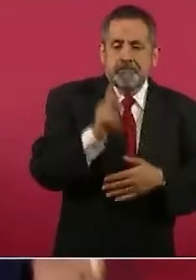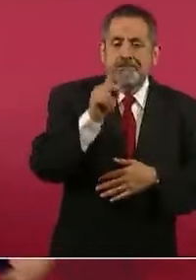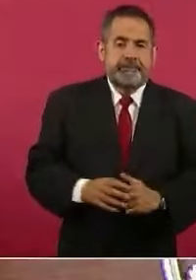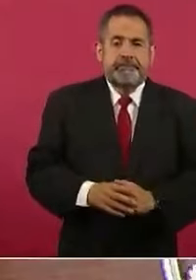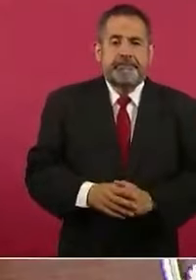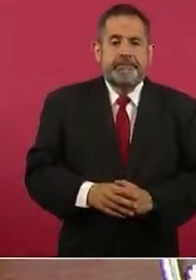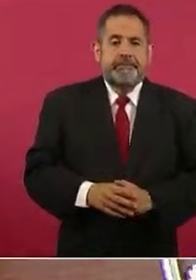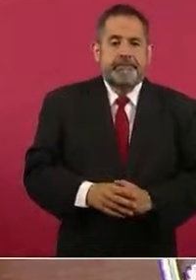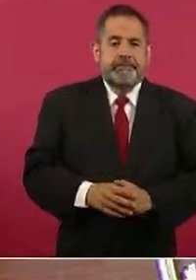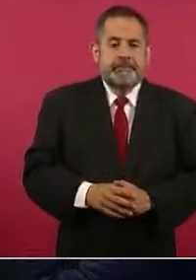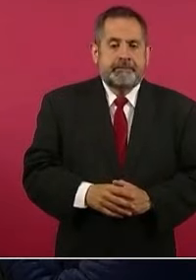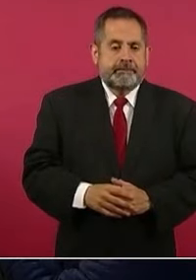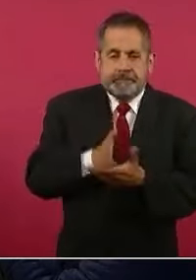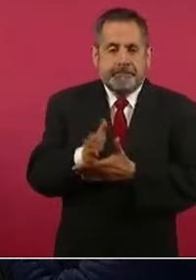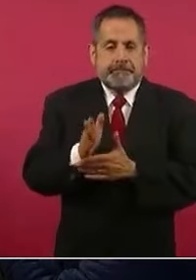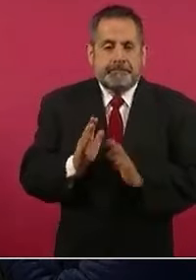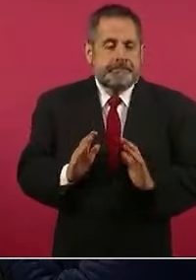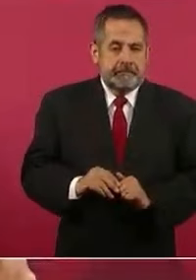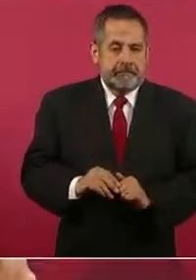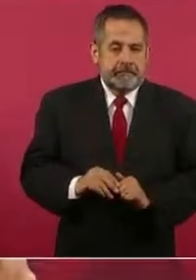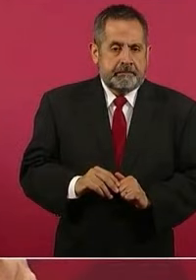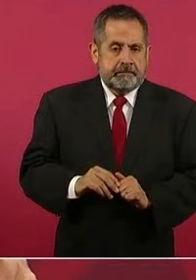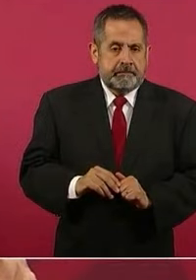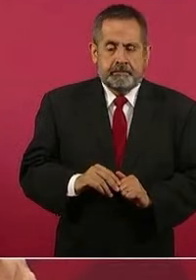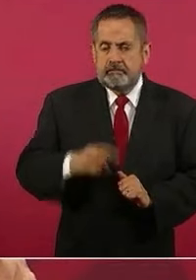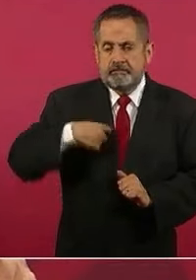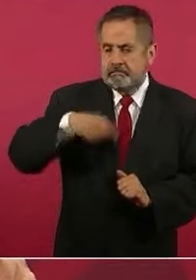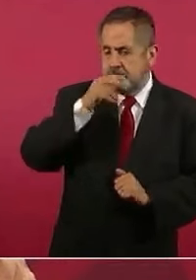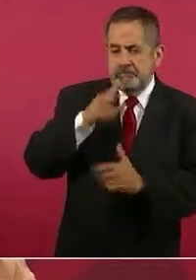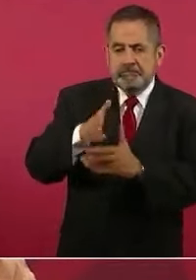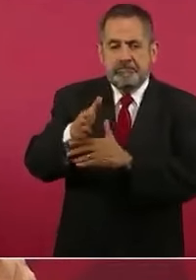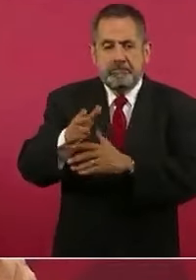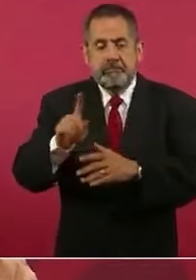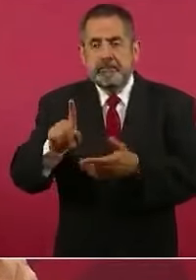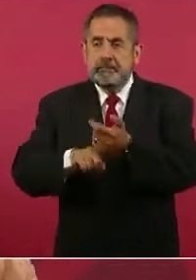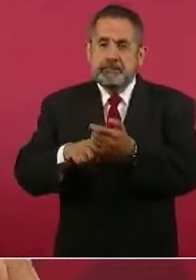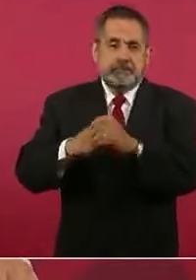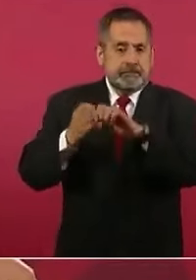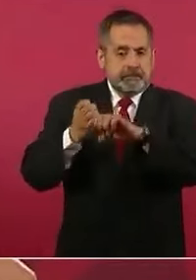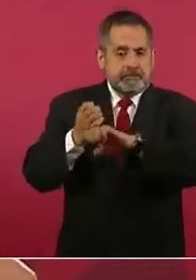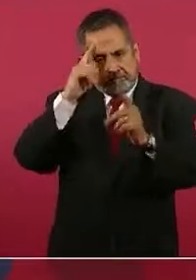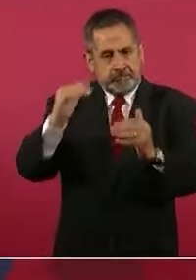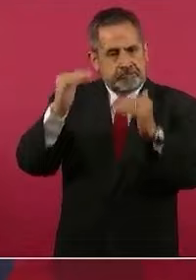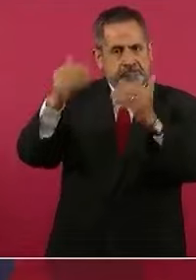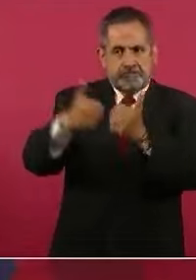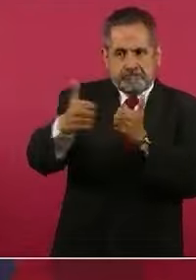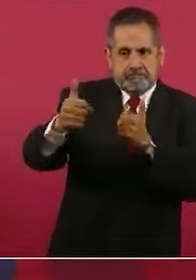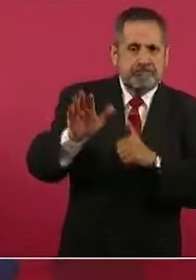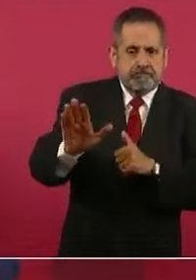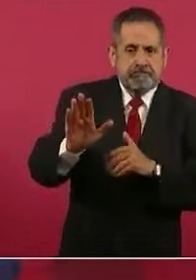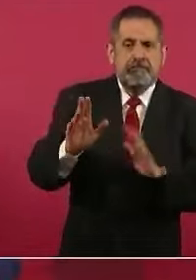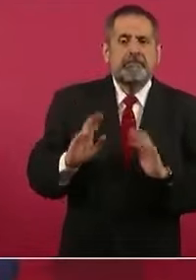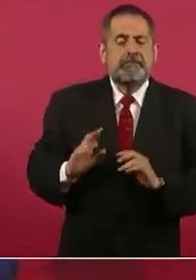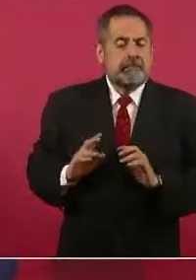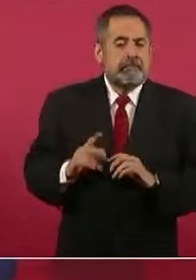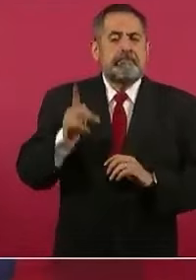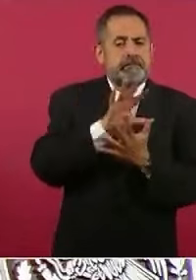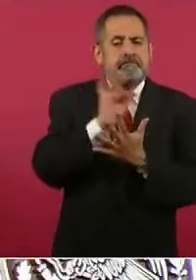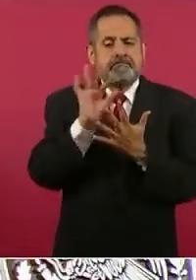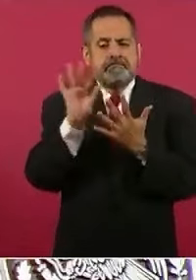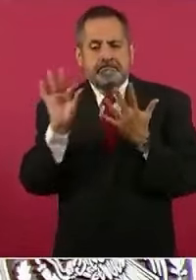tomarse allá. Nosotros pues no podemos intervenir porque se trata de un Estado libre, soberano, pero sí hay opciones,